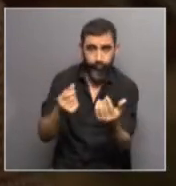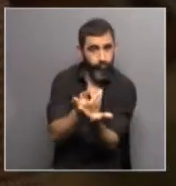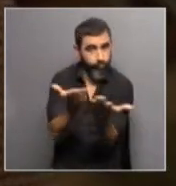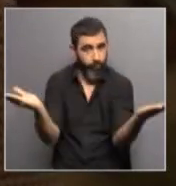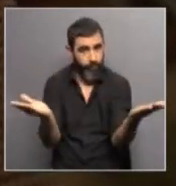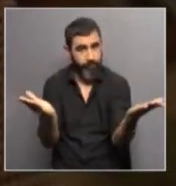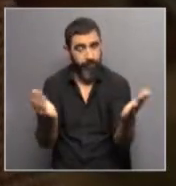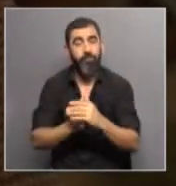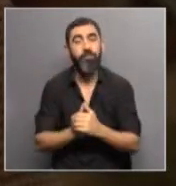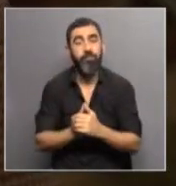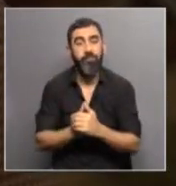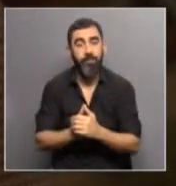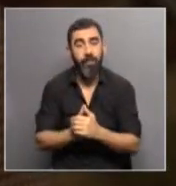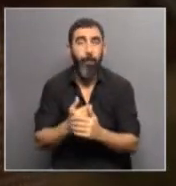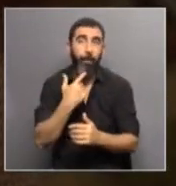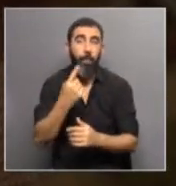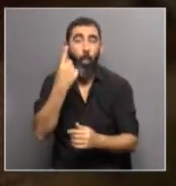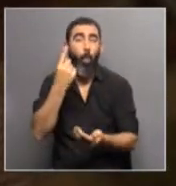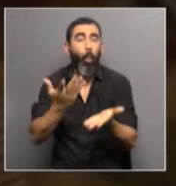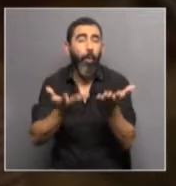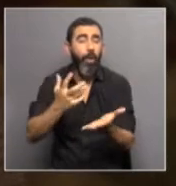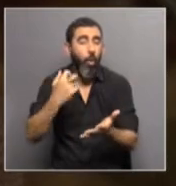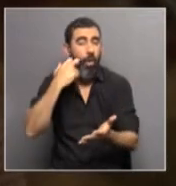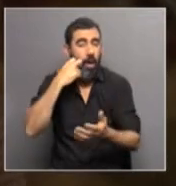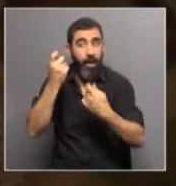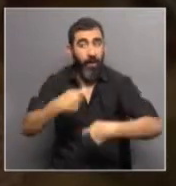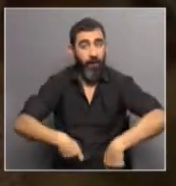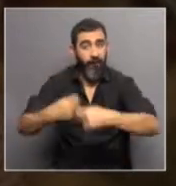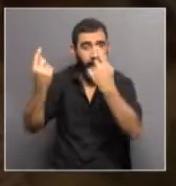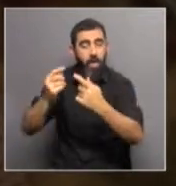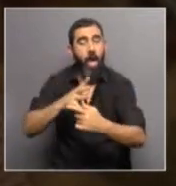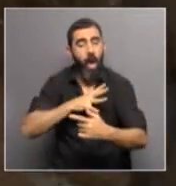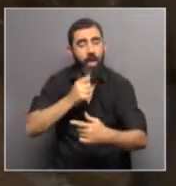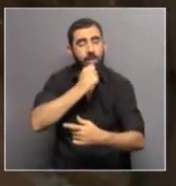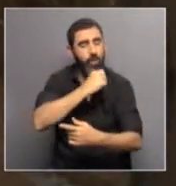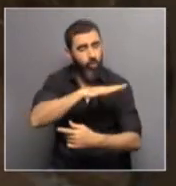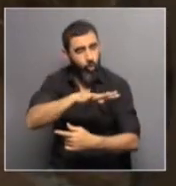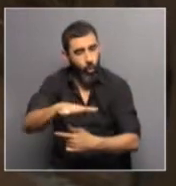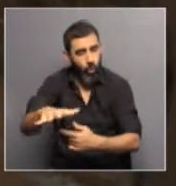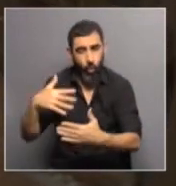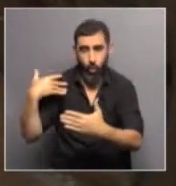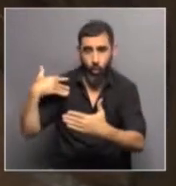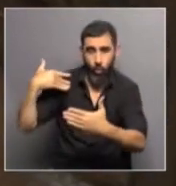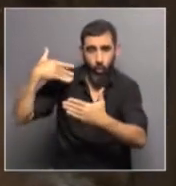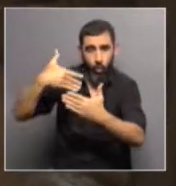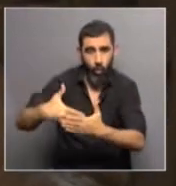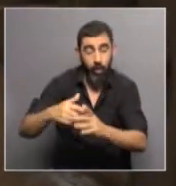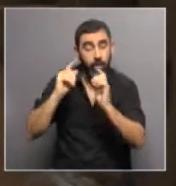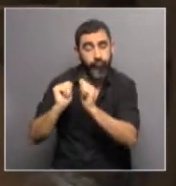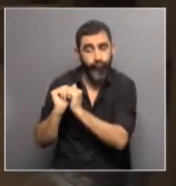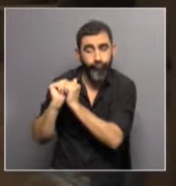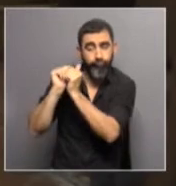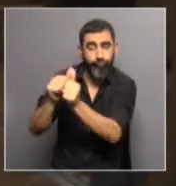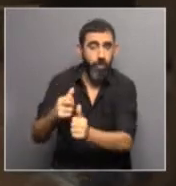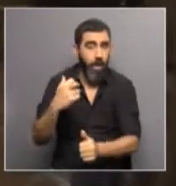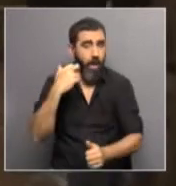decir, que atrás de un kilo de carne que se exporta hay una historia atrás y que esa historia acompaña a esa